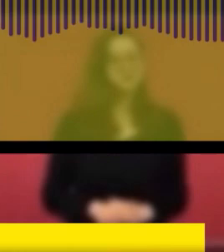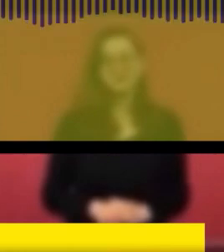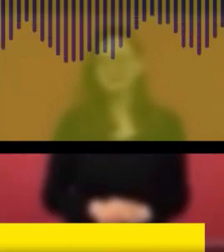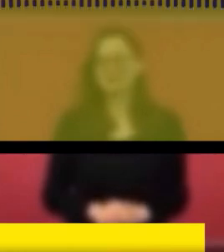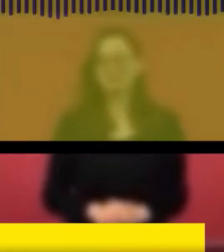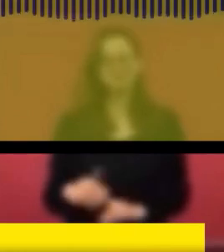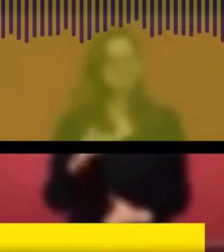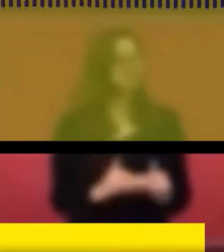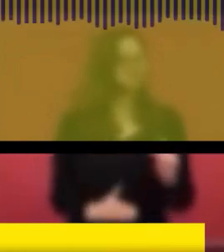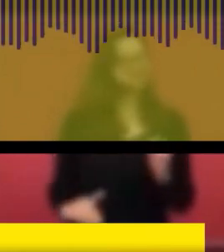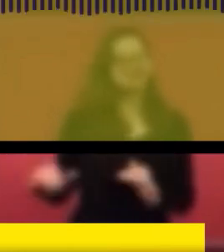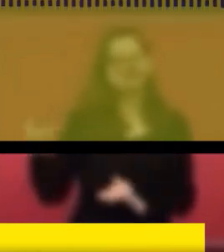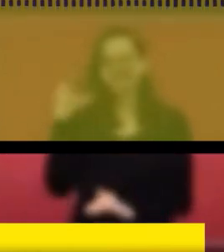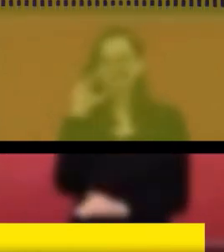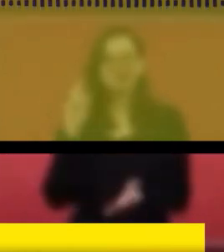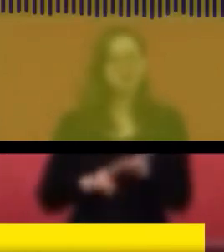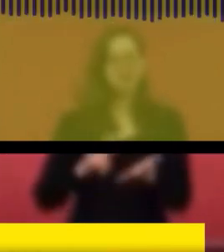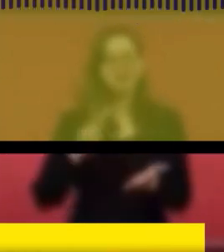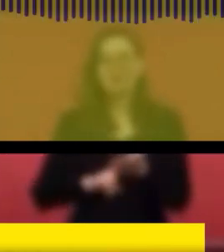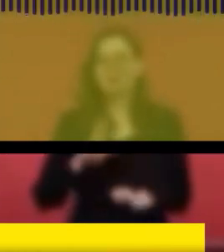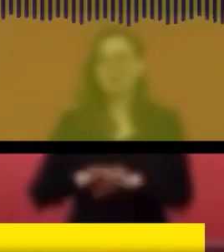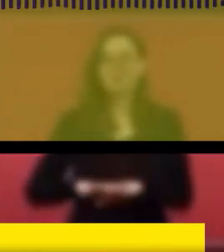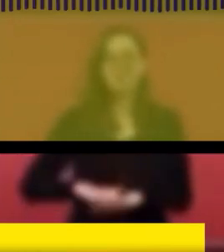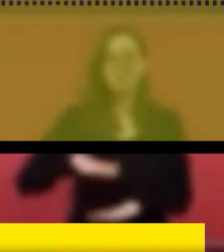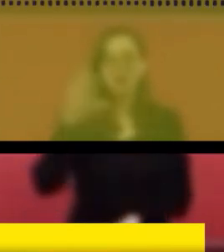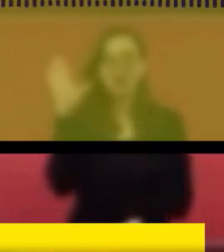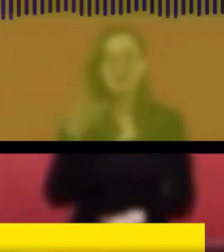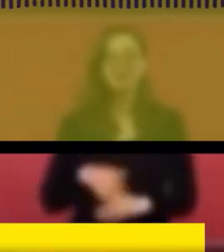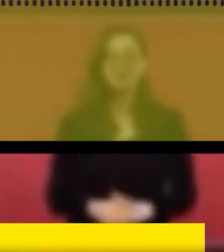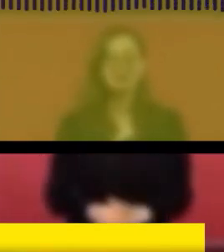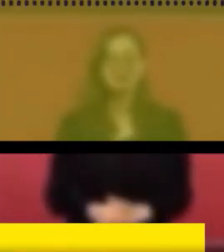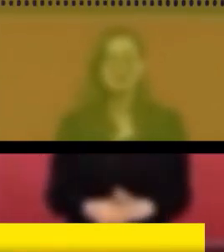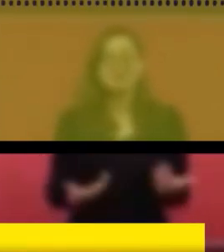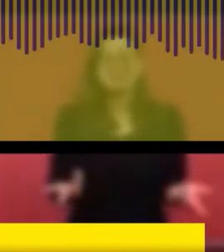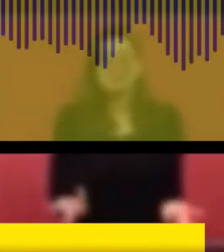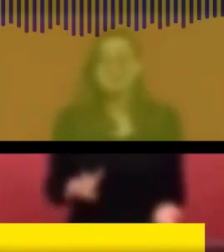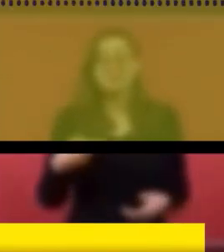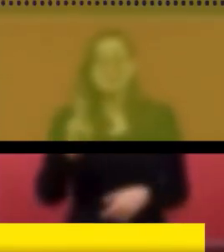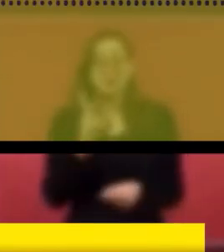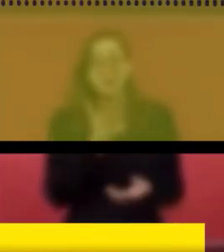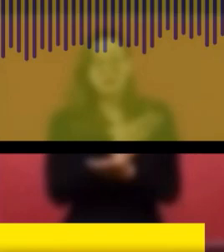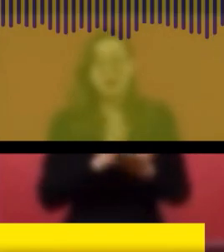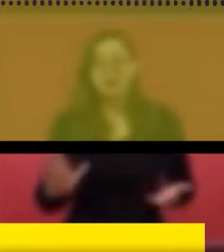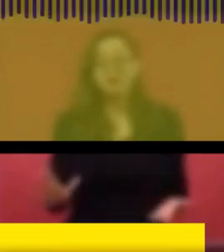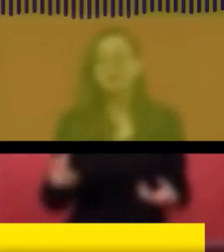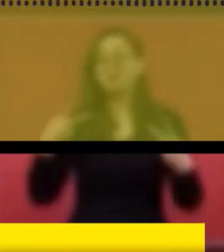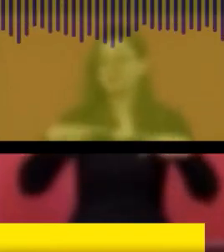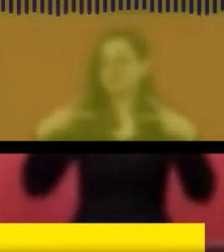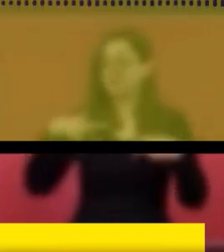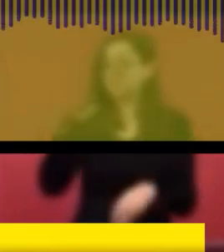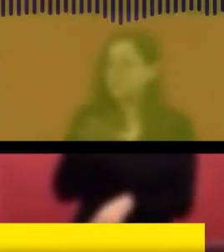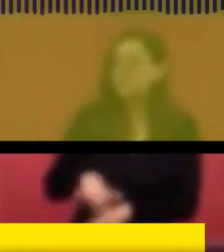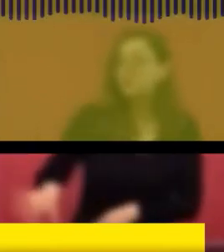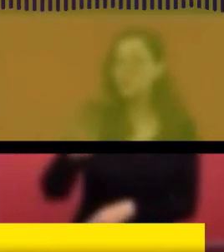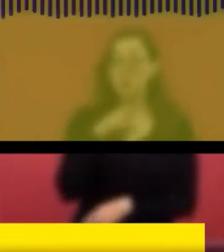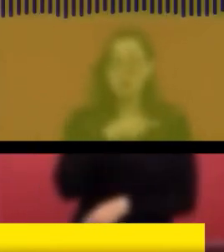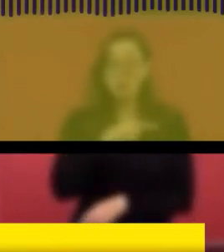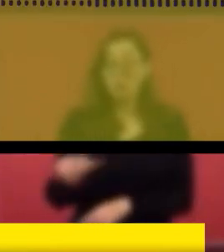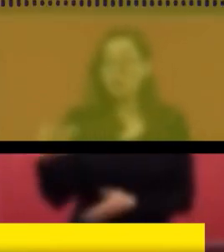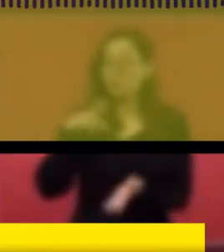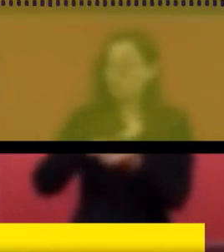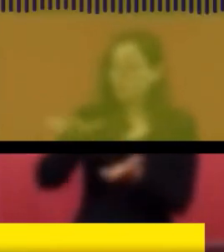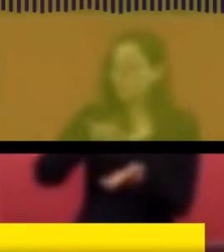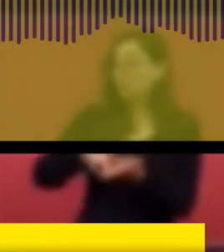siendo hambre para los pobres, destrucción de la condición económica, que es de lo que viven los pobres y de